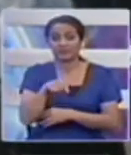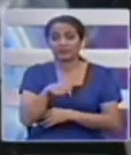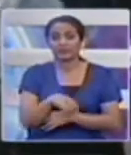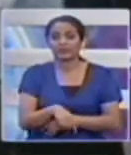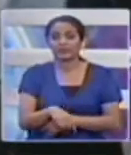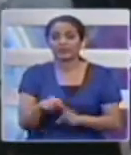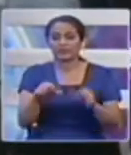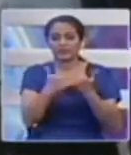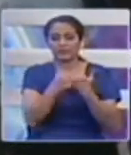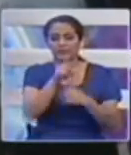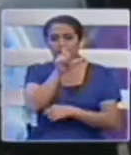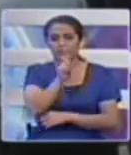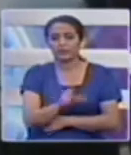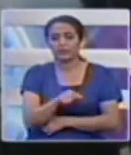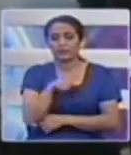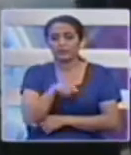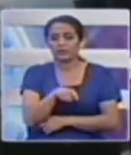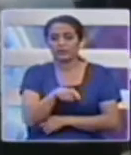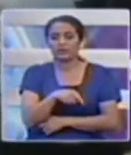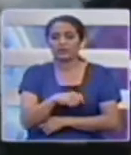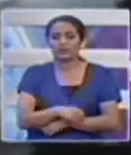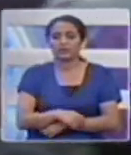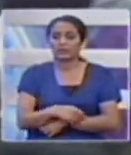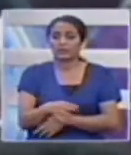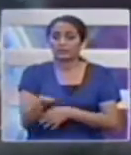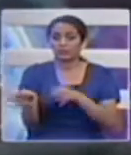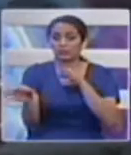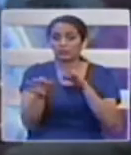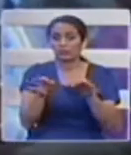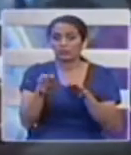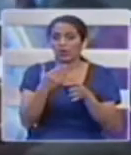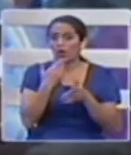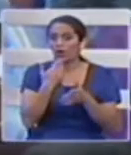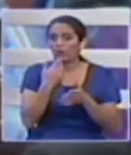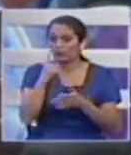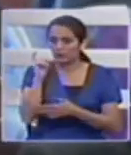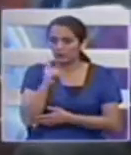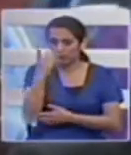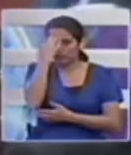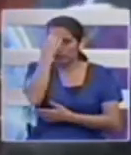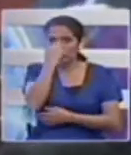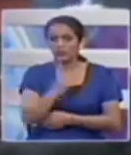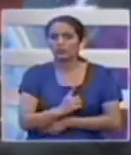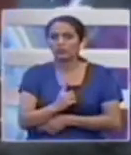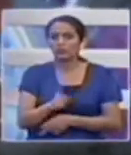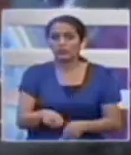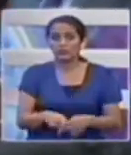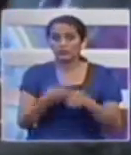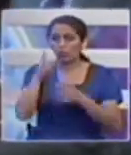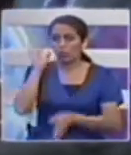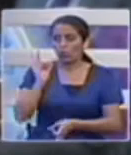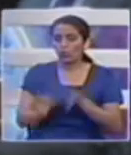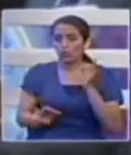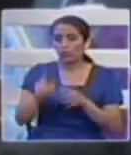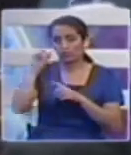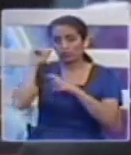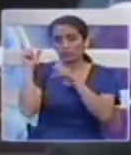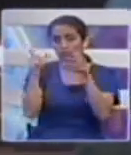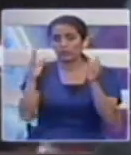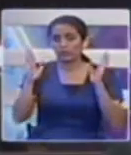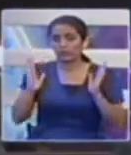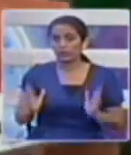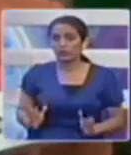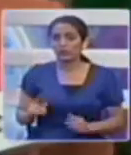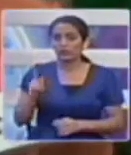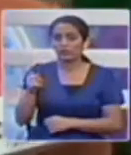Mae Montaño buscó que en este espacio se discuta un proyecto de resolución para el enjuiciamiento político del fiscal general del